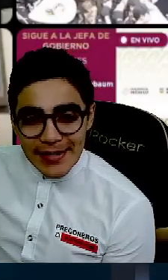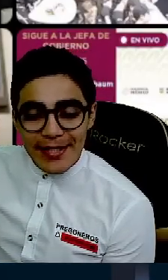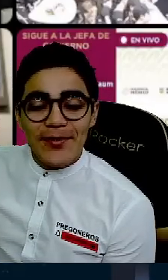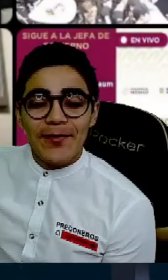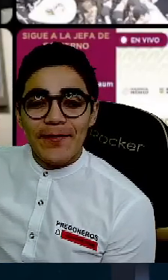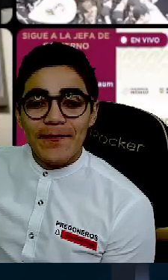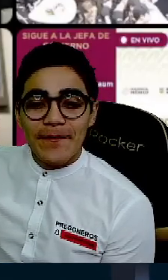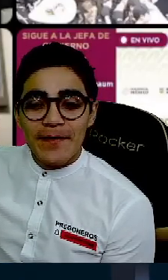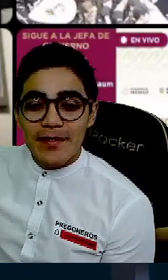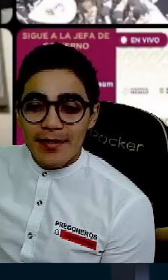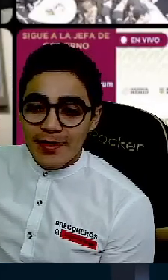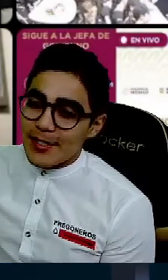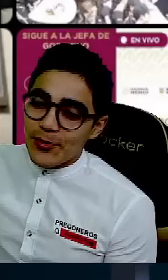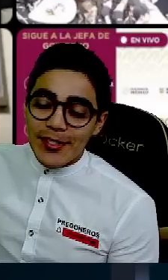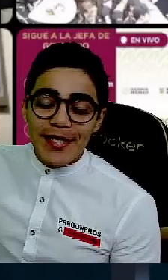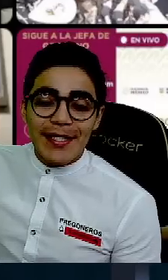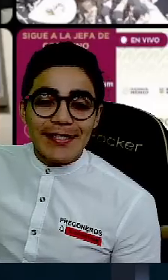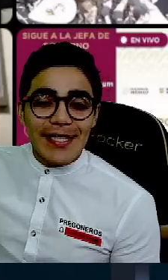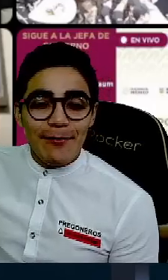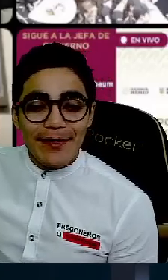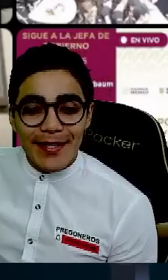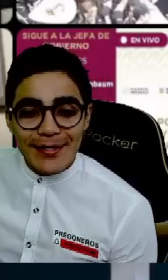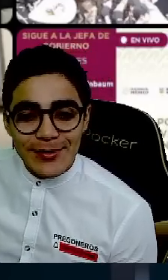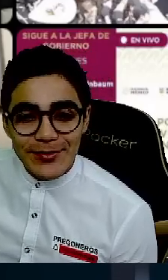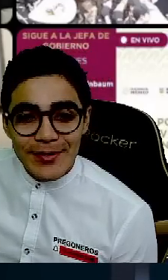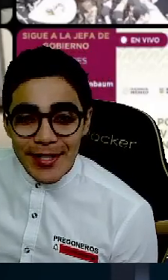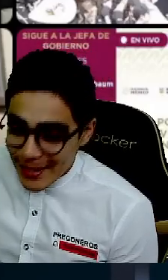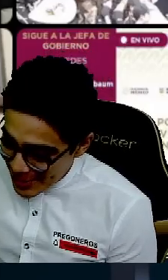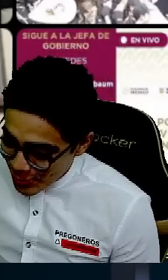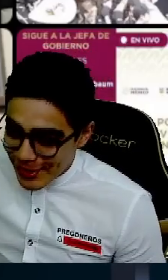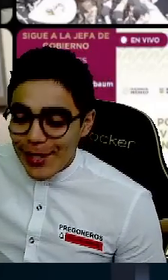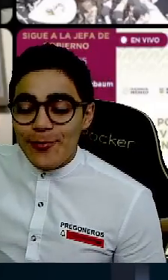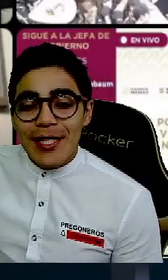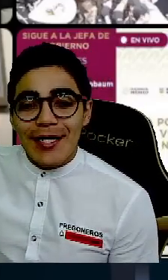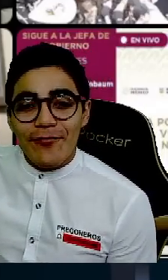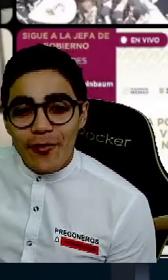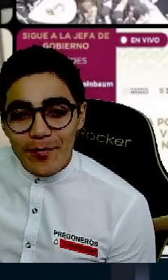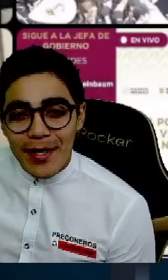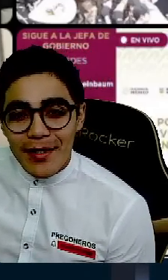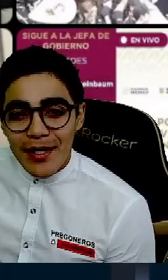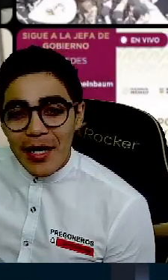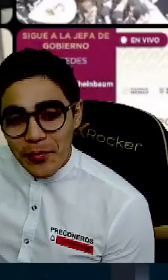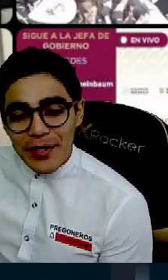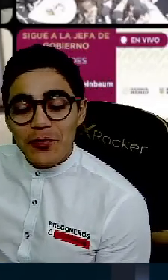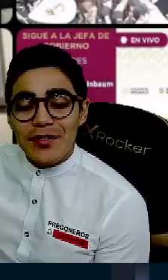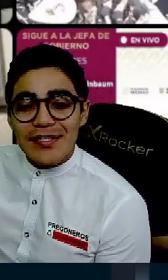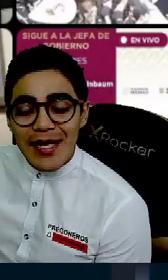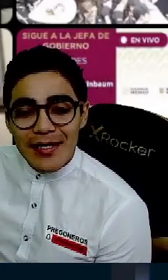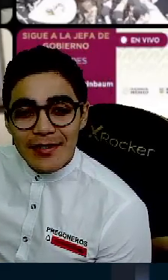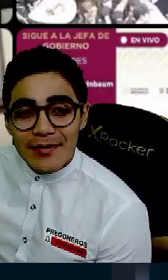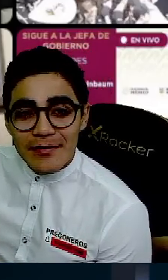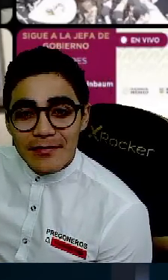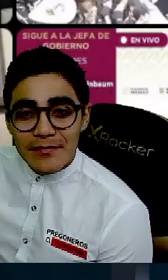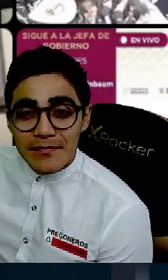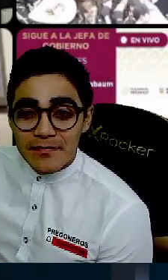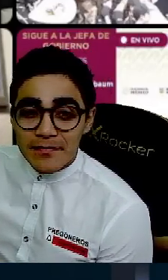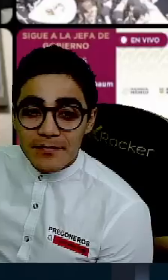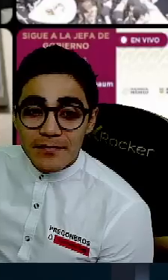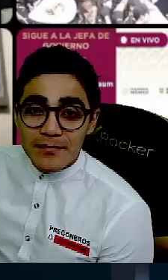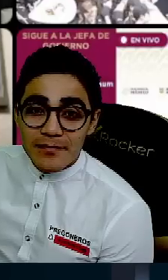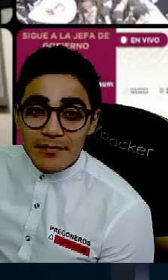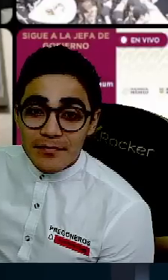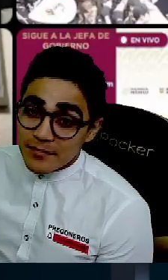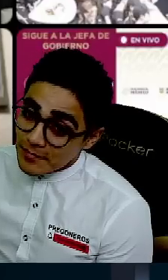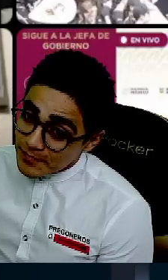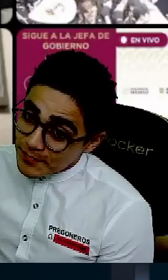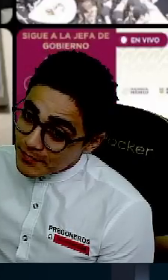en serio, ¿y no quieren que se hable de esto? ¿Y no quieren una reforma al Poder Judicial?